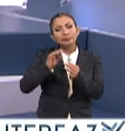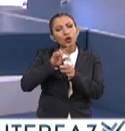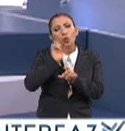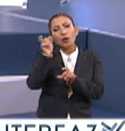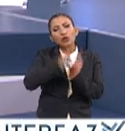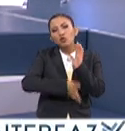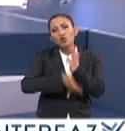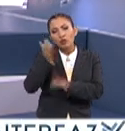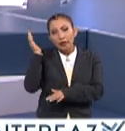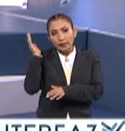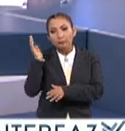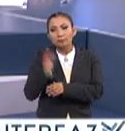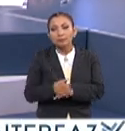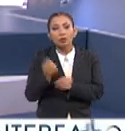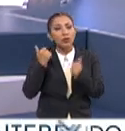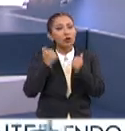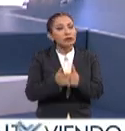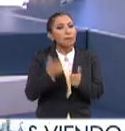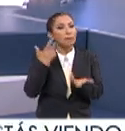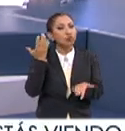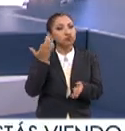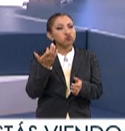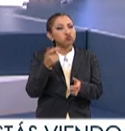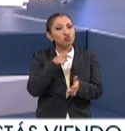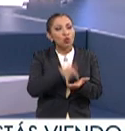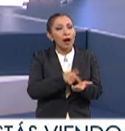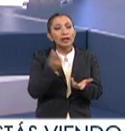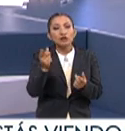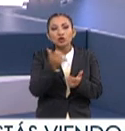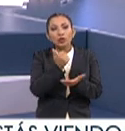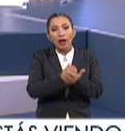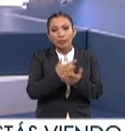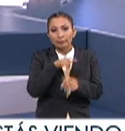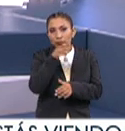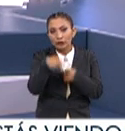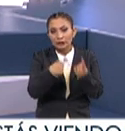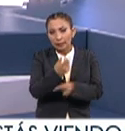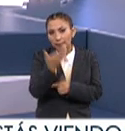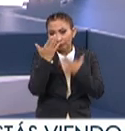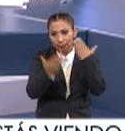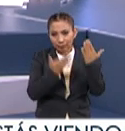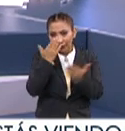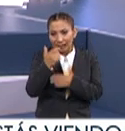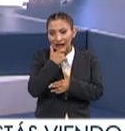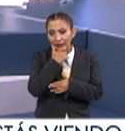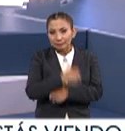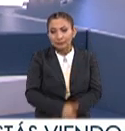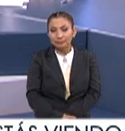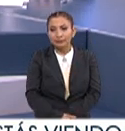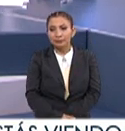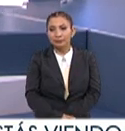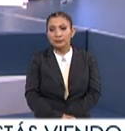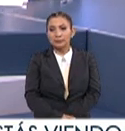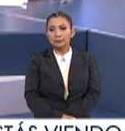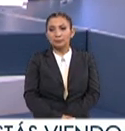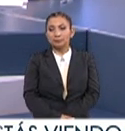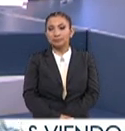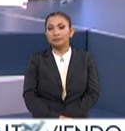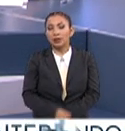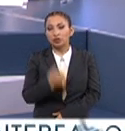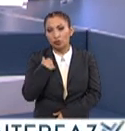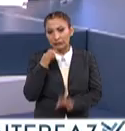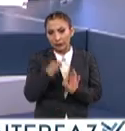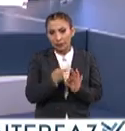¿cuándo te fuiste? ¿Cuánto tiempo duraste y a qué ciudad? ¿En qué ciudad estuviste estudiando el inglés?